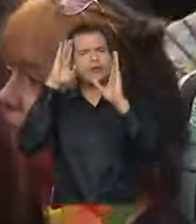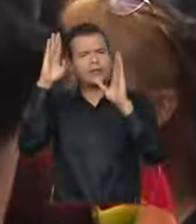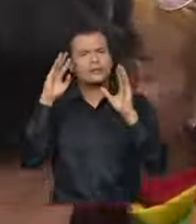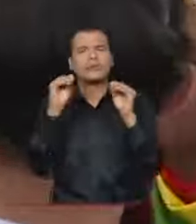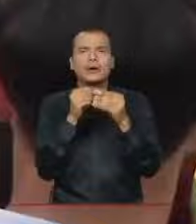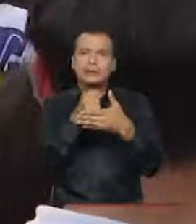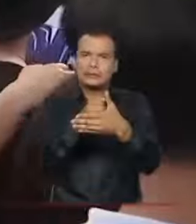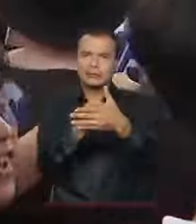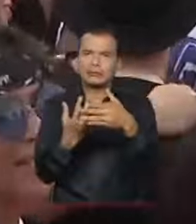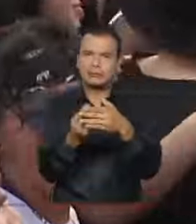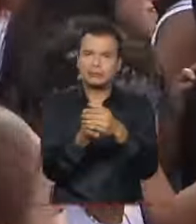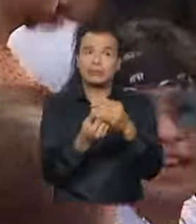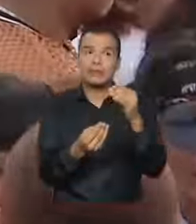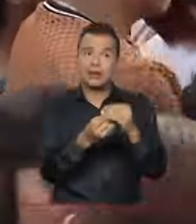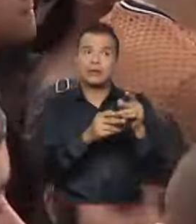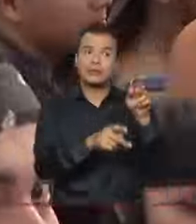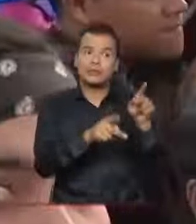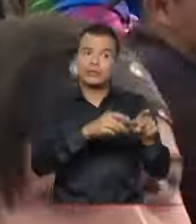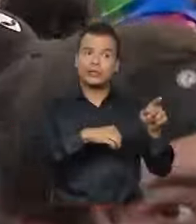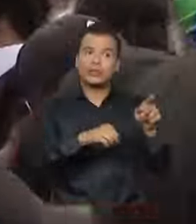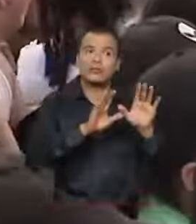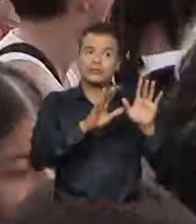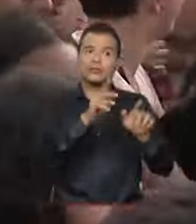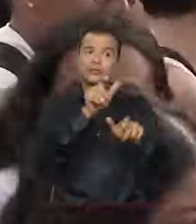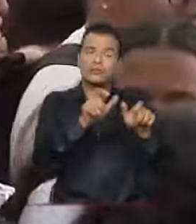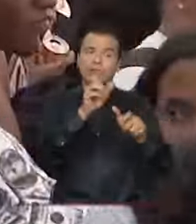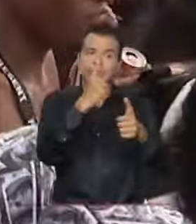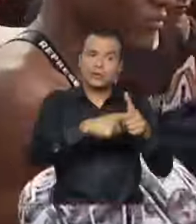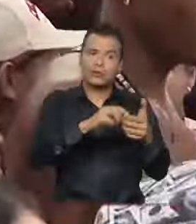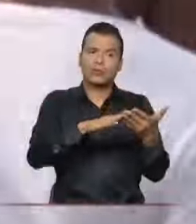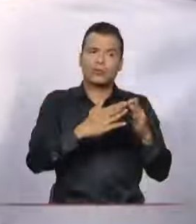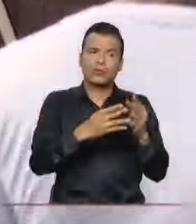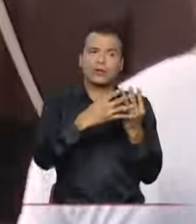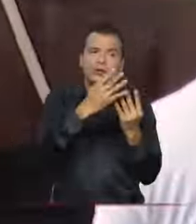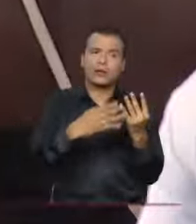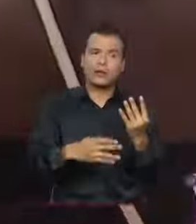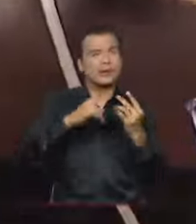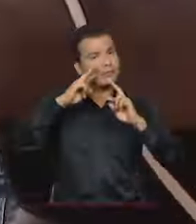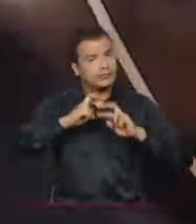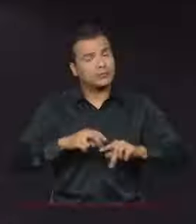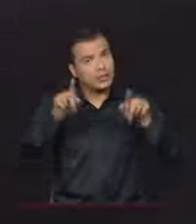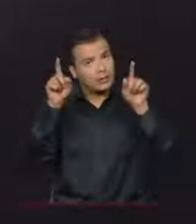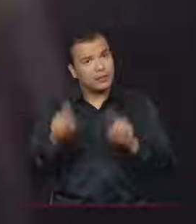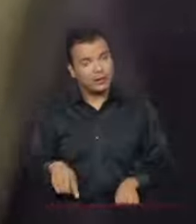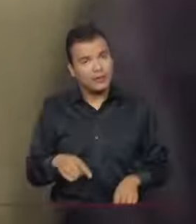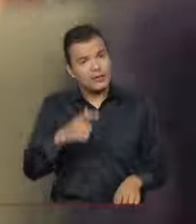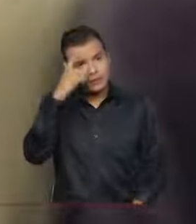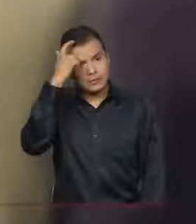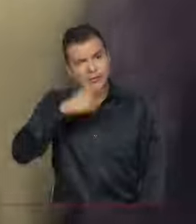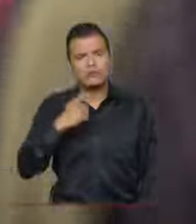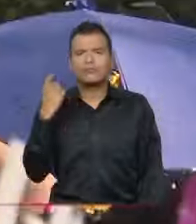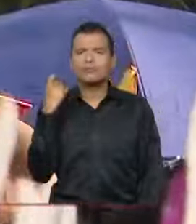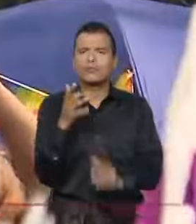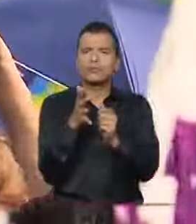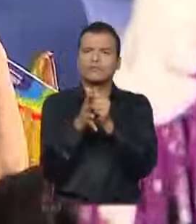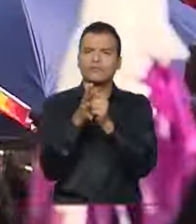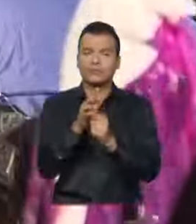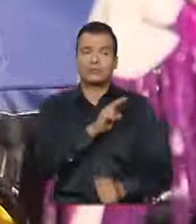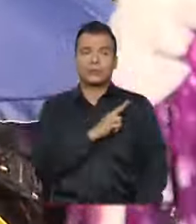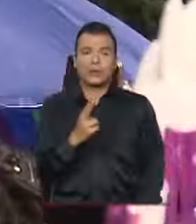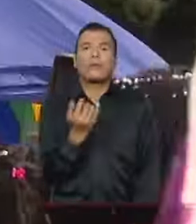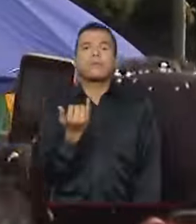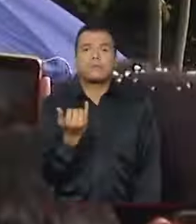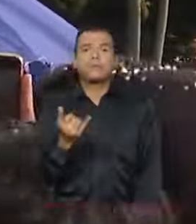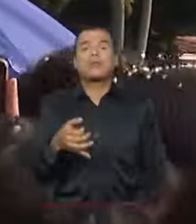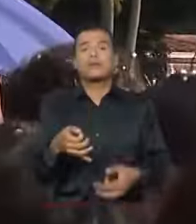las investigaciones por violación de derechos humanos de personas LGBTIQ+, avancen. En un reciente informe se indica que el Valle del Cauca